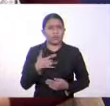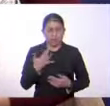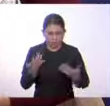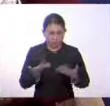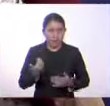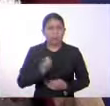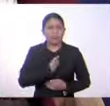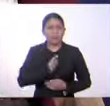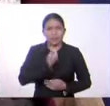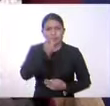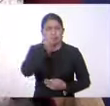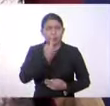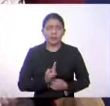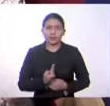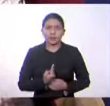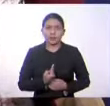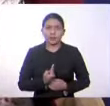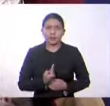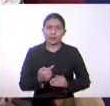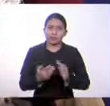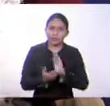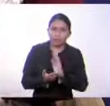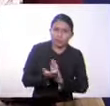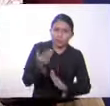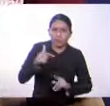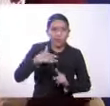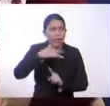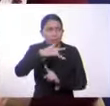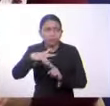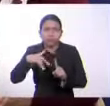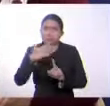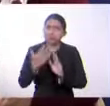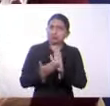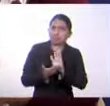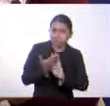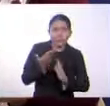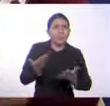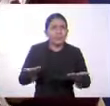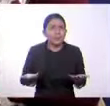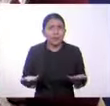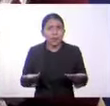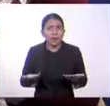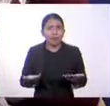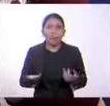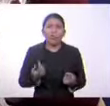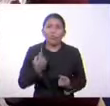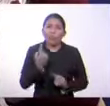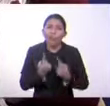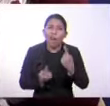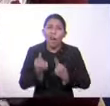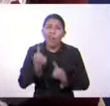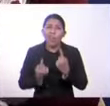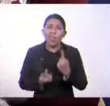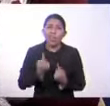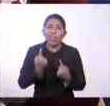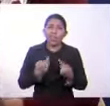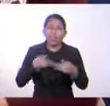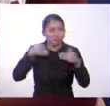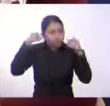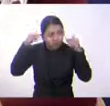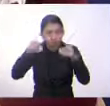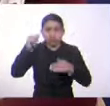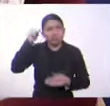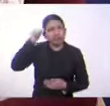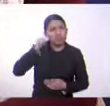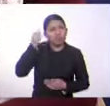seres humanos que se desarrollan en un ambiente, desarrollan las potencialidades. Correcto. Entonces, ¿cuál es el enfoque con el que se deben analizar y